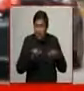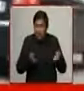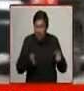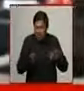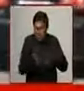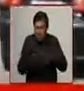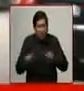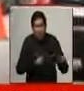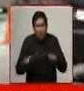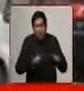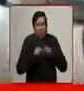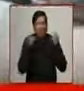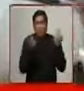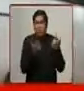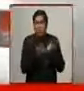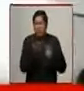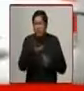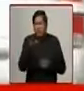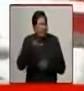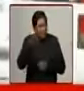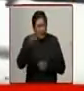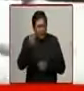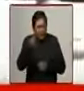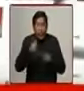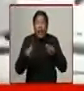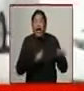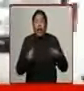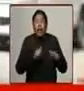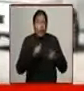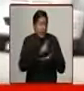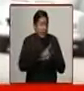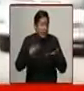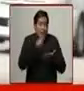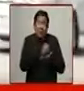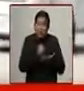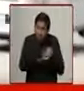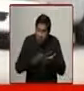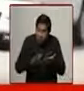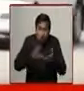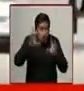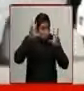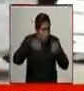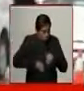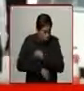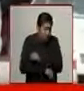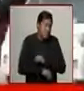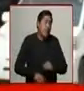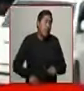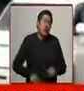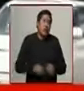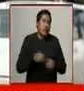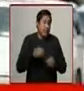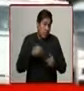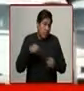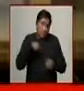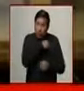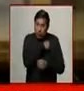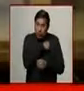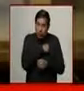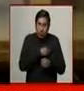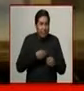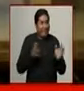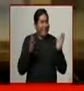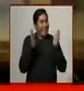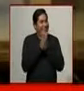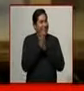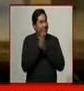de actividades sociales, la actividad de la Semana Santa no va a haber, que es el primer municipio que nos